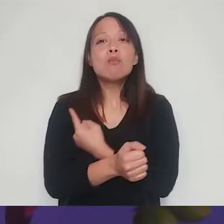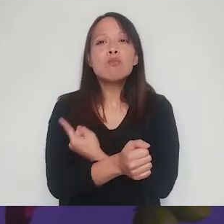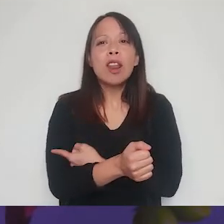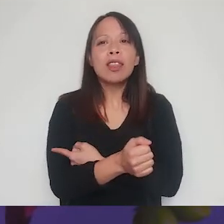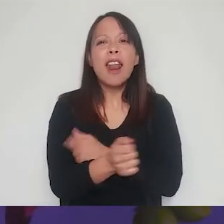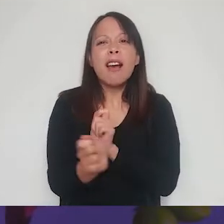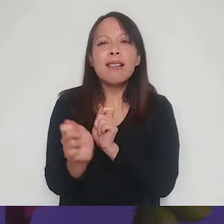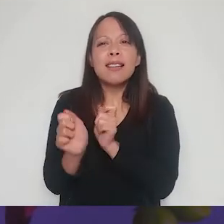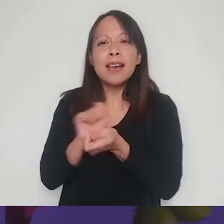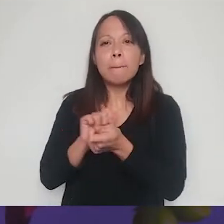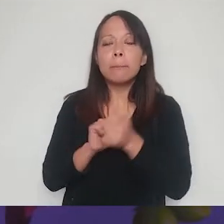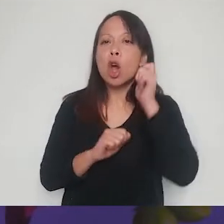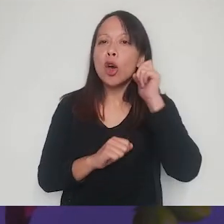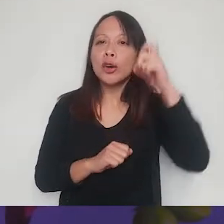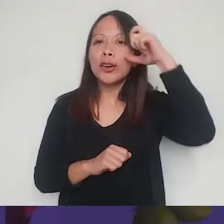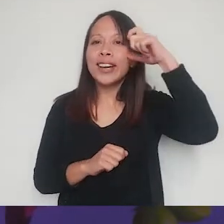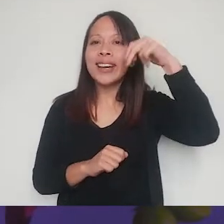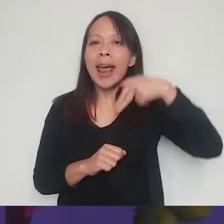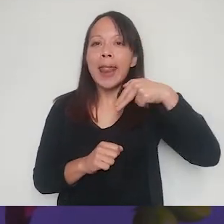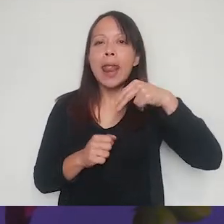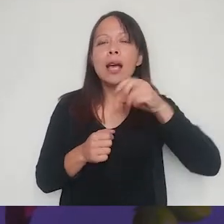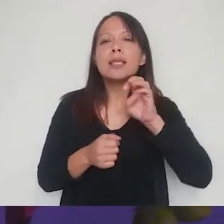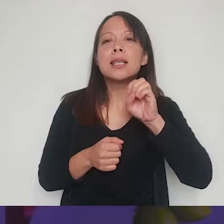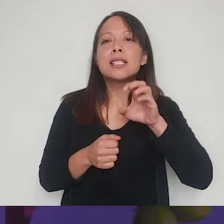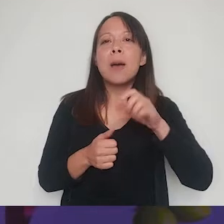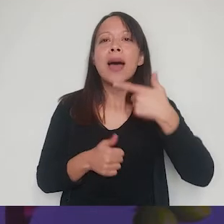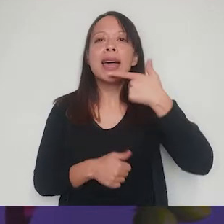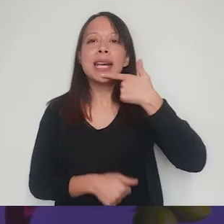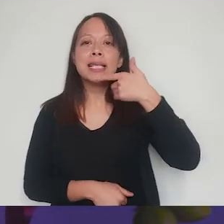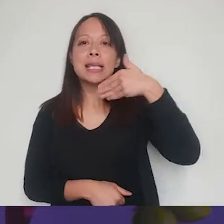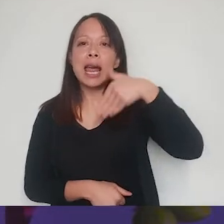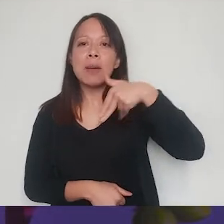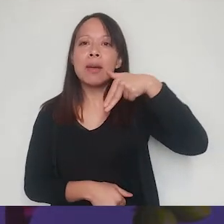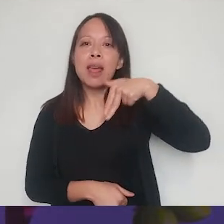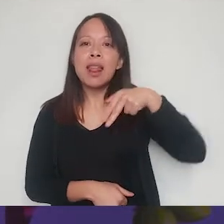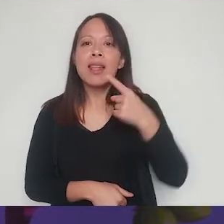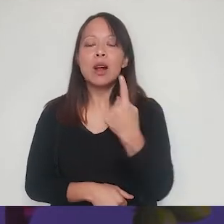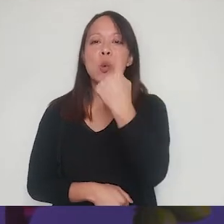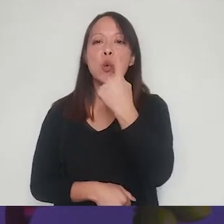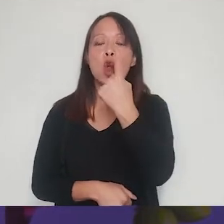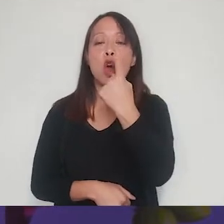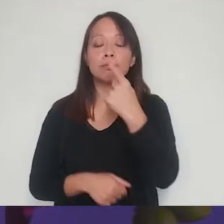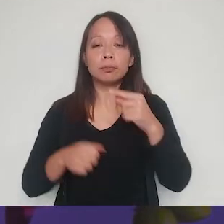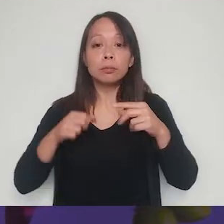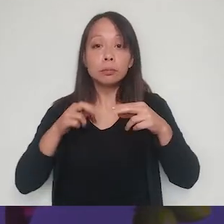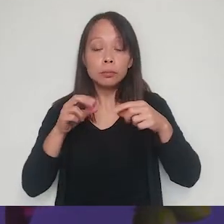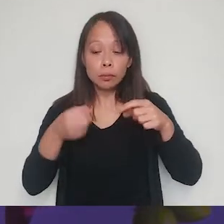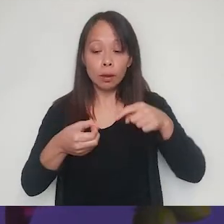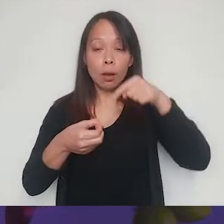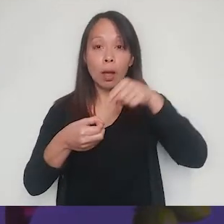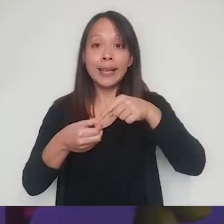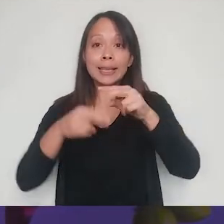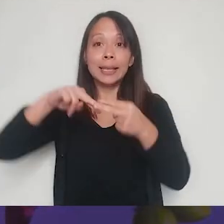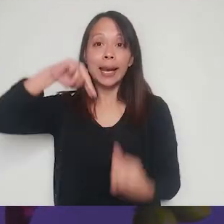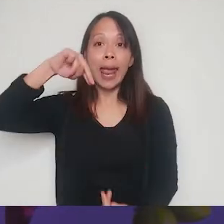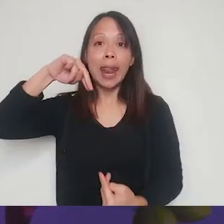se produce por las mutaciones en el gen llamado SMN1. Este gen normalmente codifica una proteína